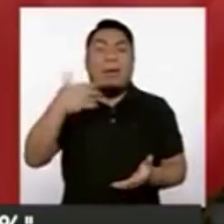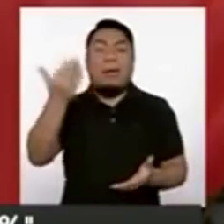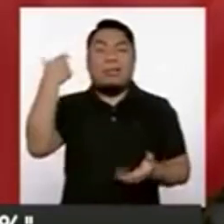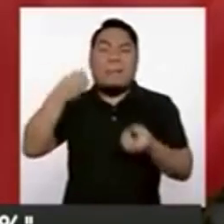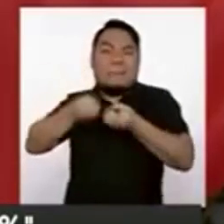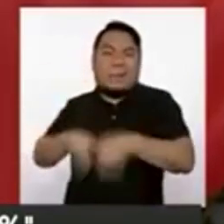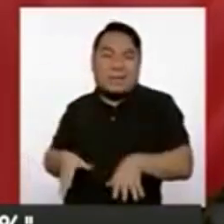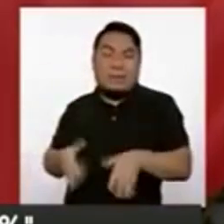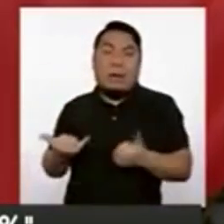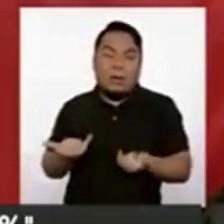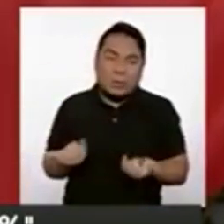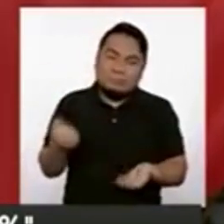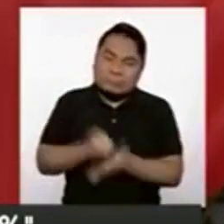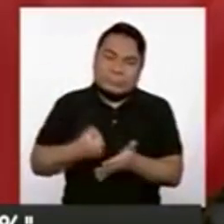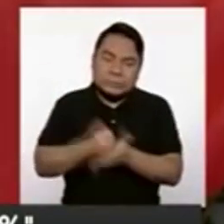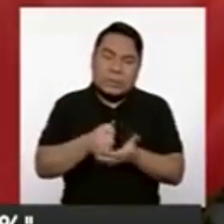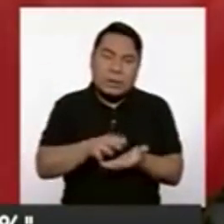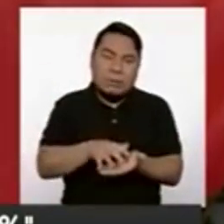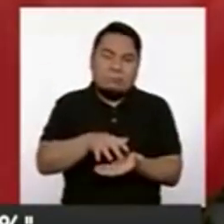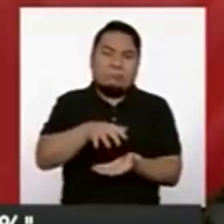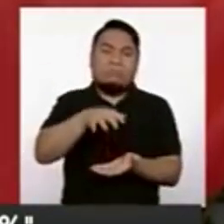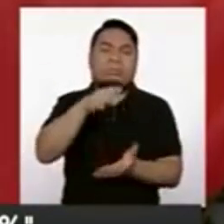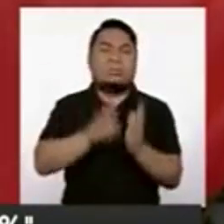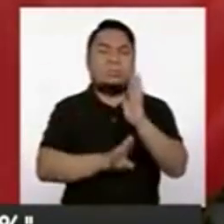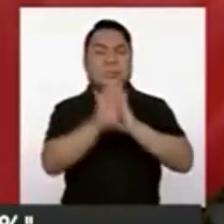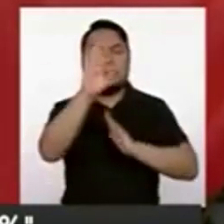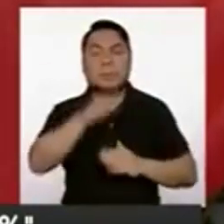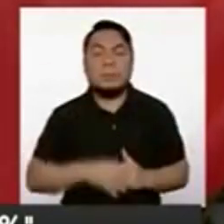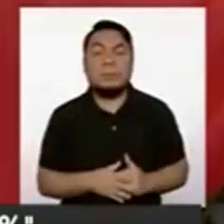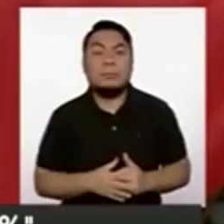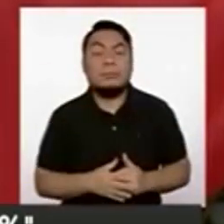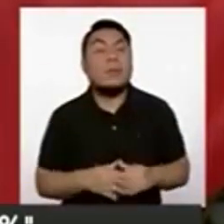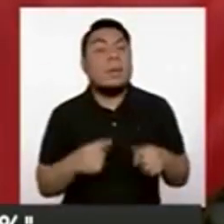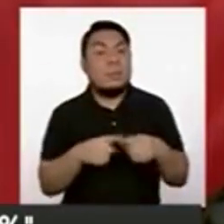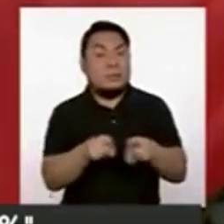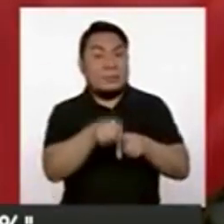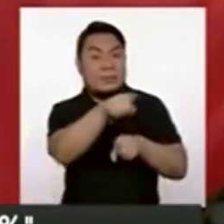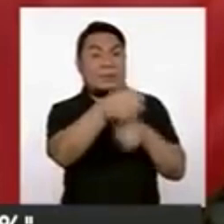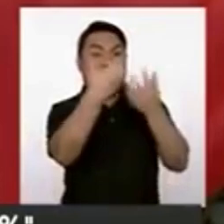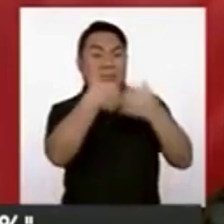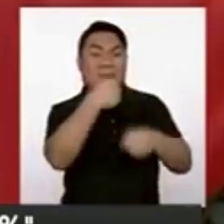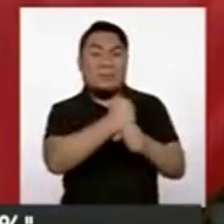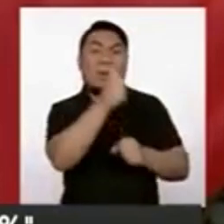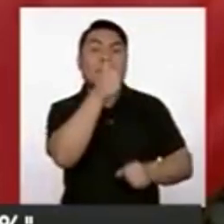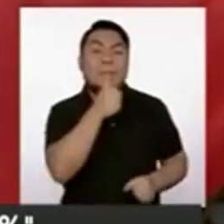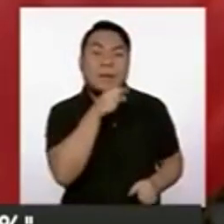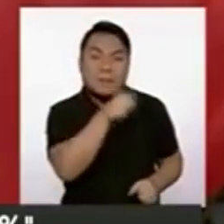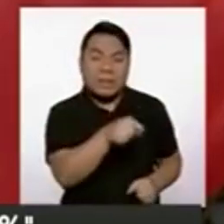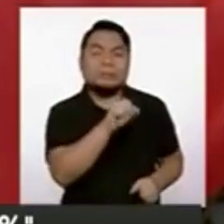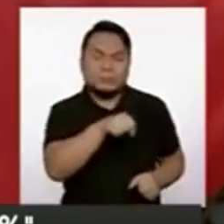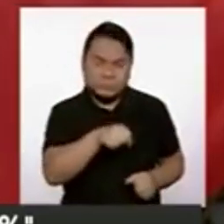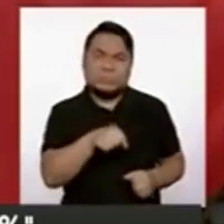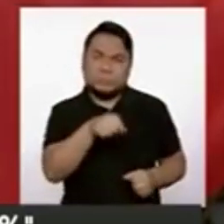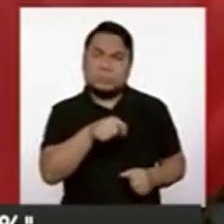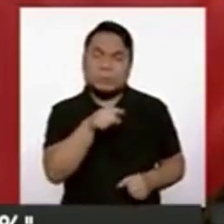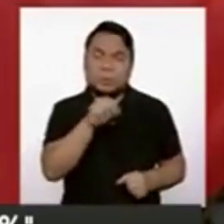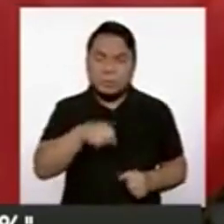perdido en estos meses. Pero así como la actividad privada está poniendo de su